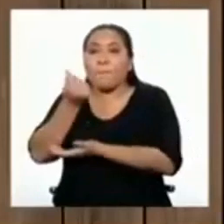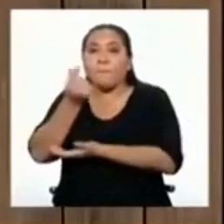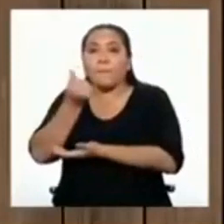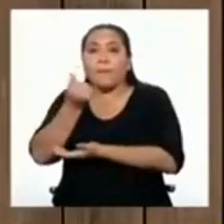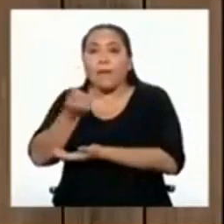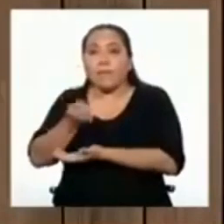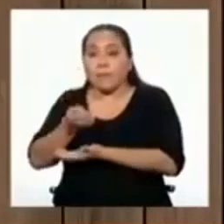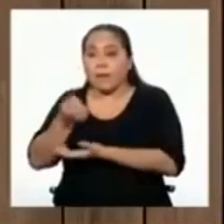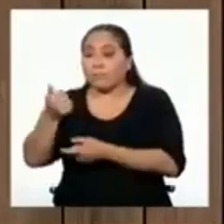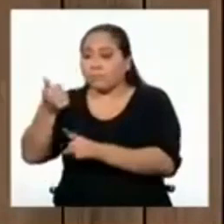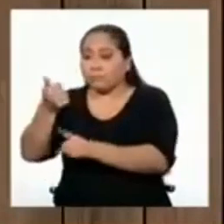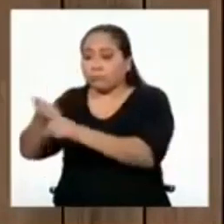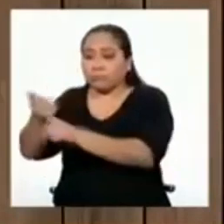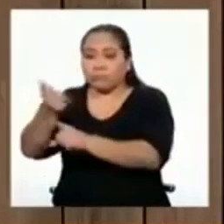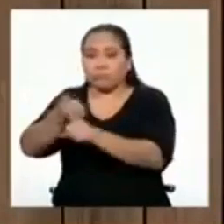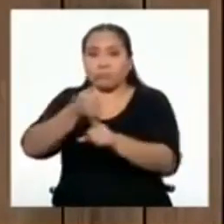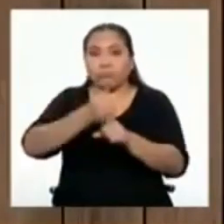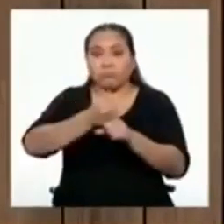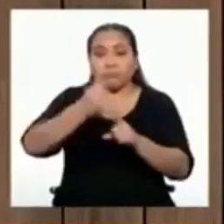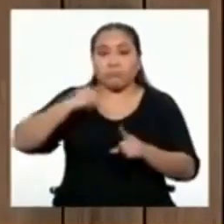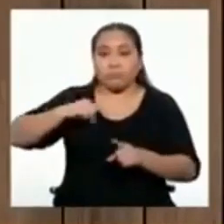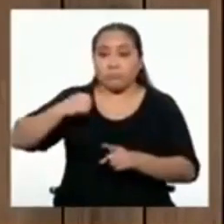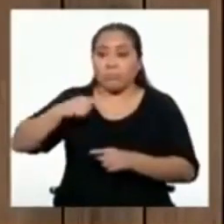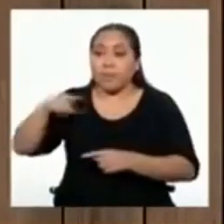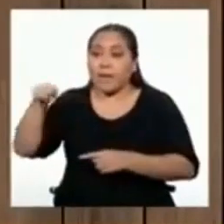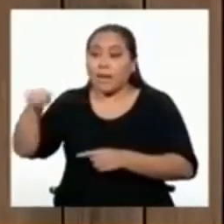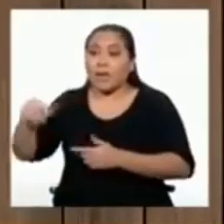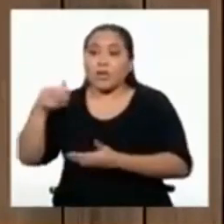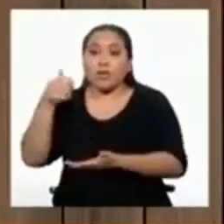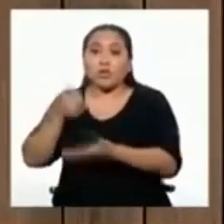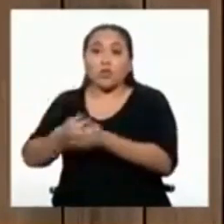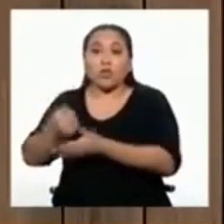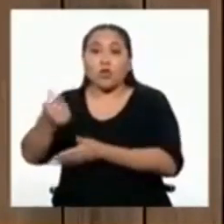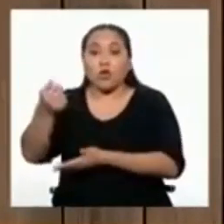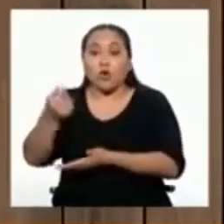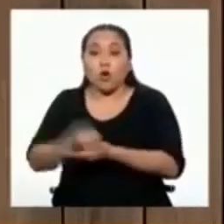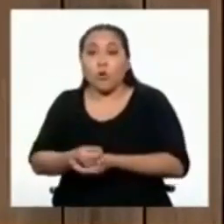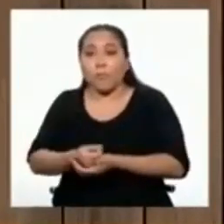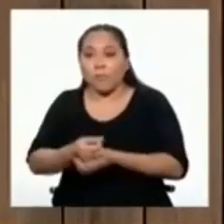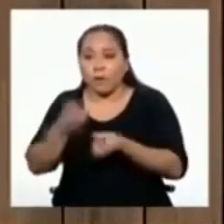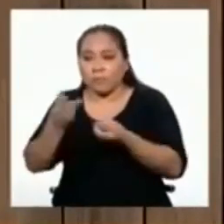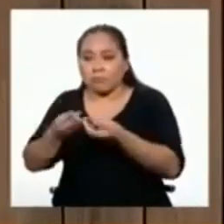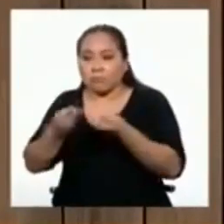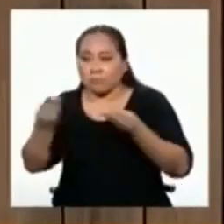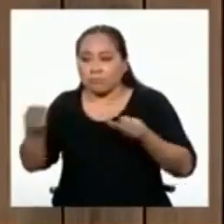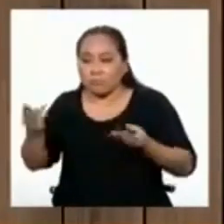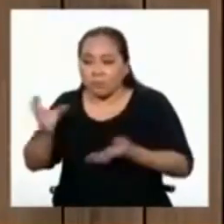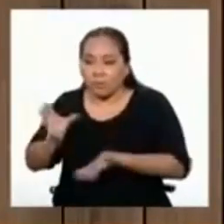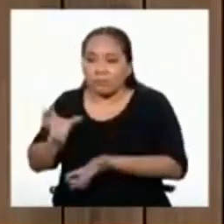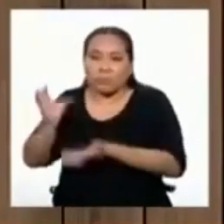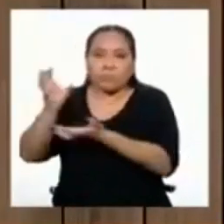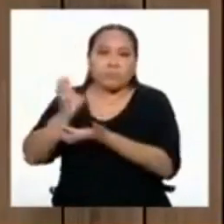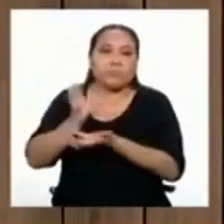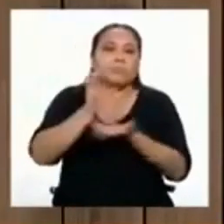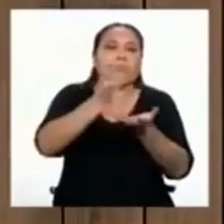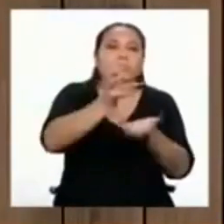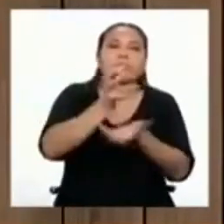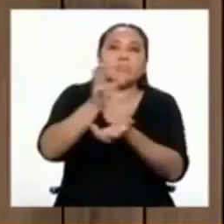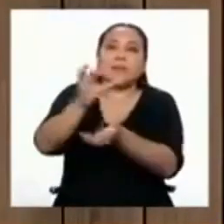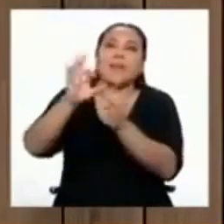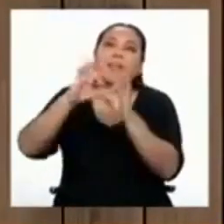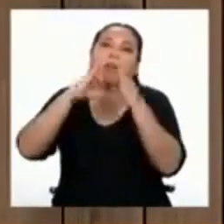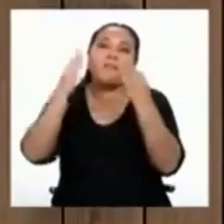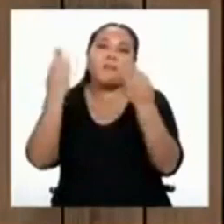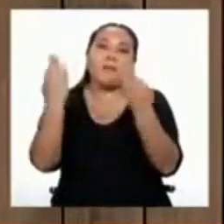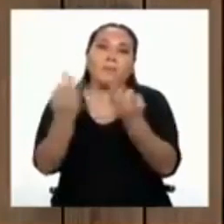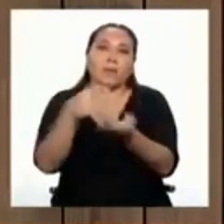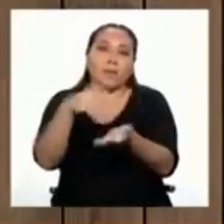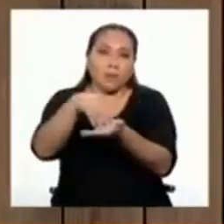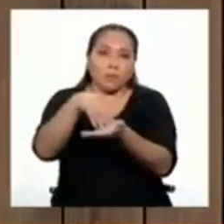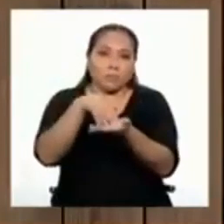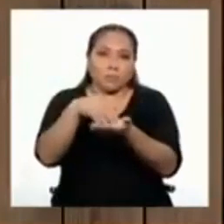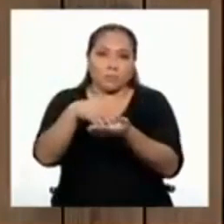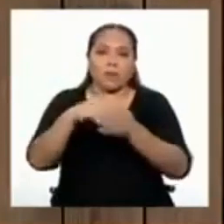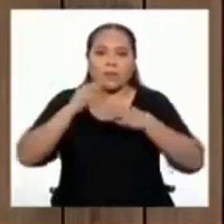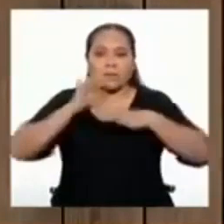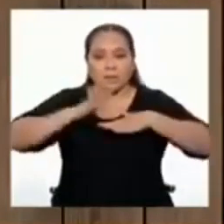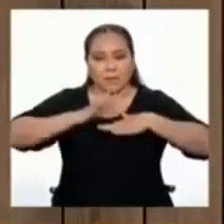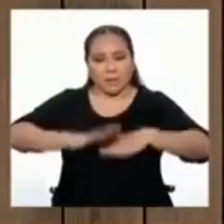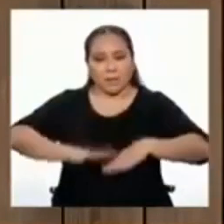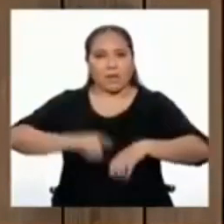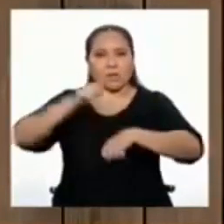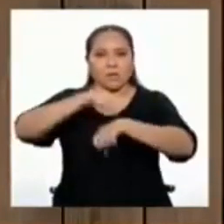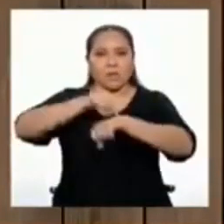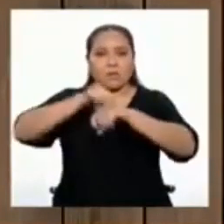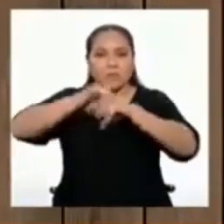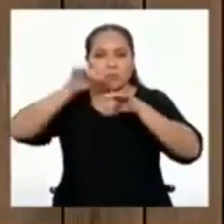distribuyan estas canastas a las familias vulnerables y así puedan estar más tranquilos en estos momentos de aislamiento